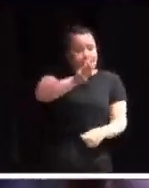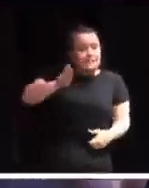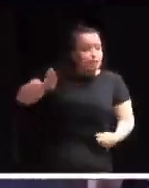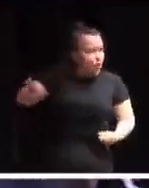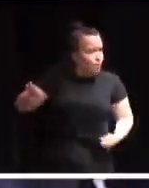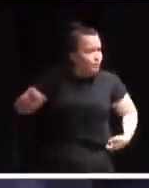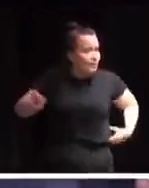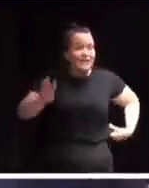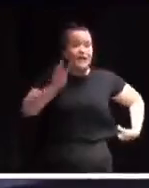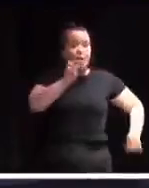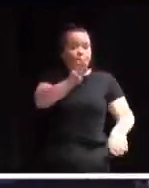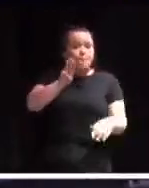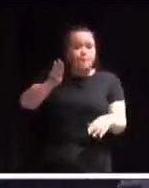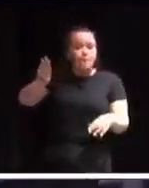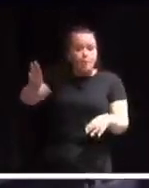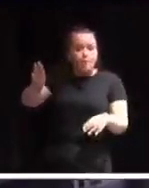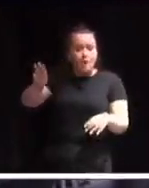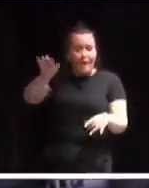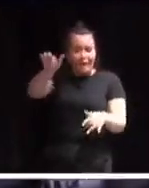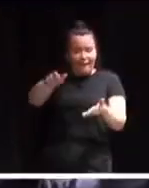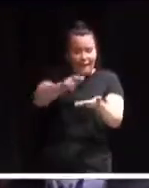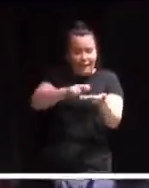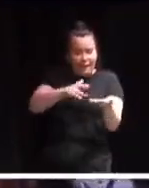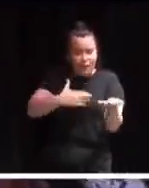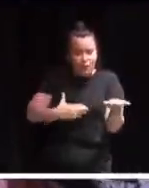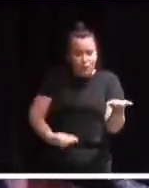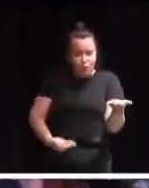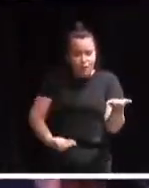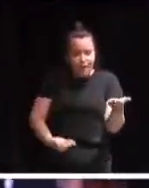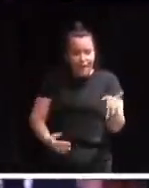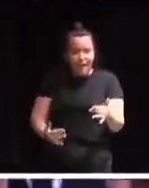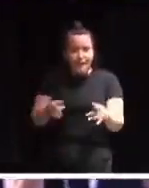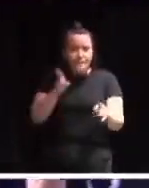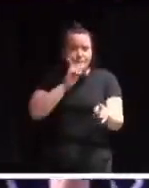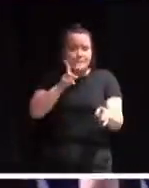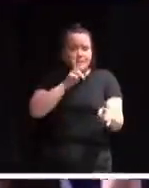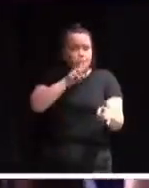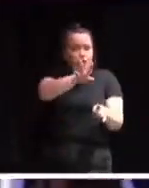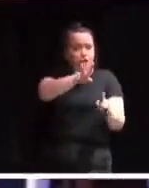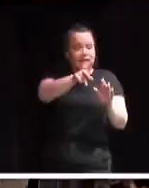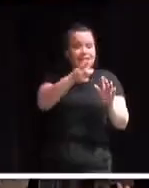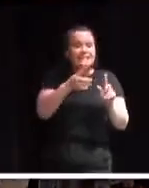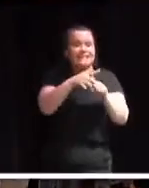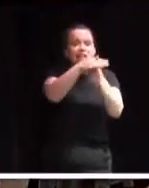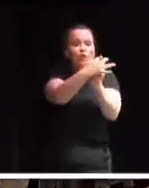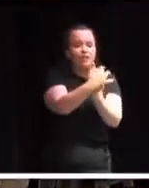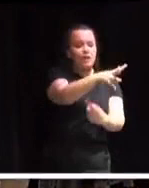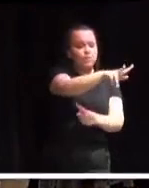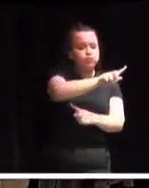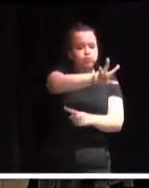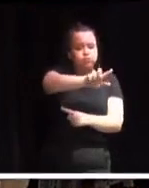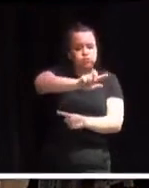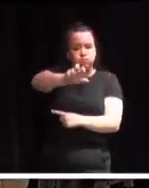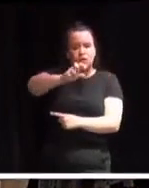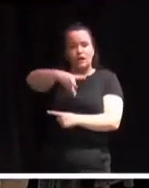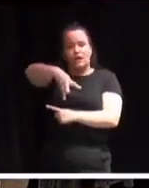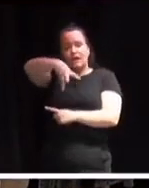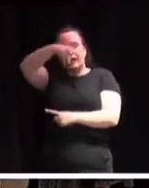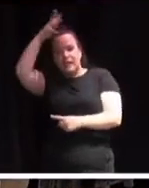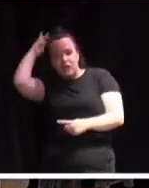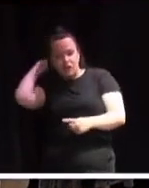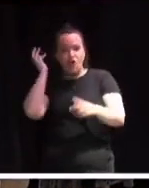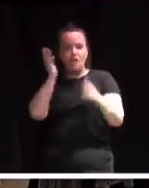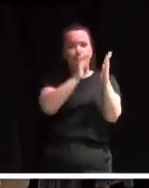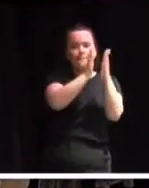el récord del partido Popular en murcia los casos de corrupción Cartago Nova biblioteca